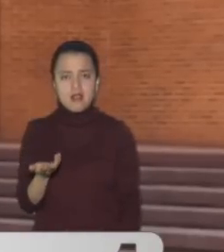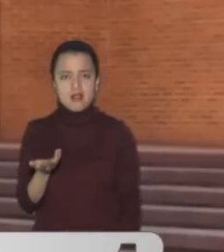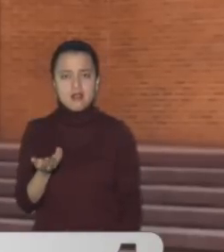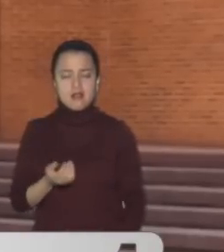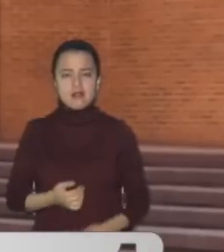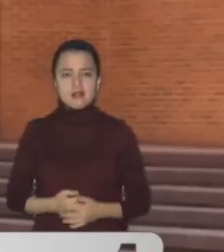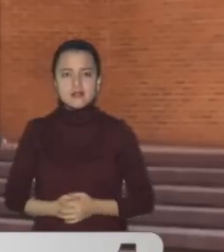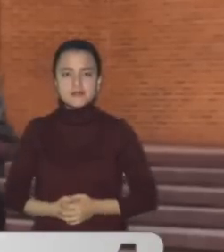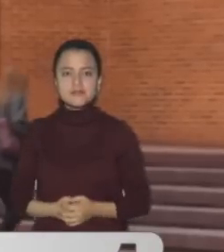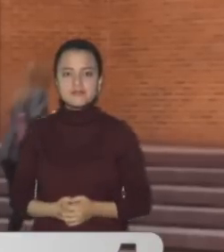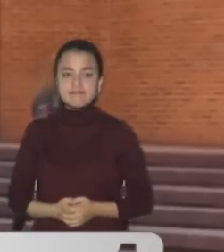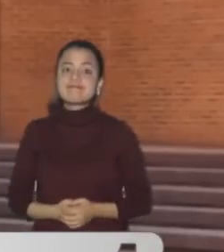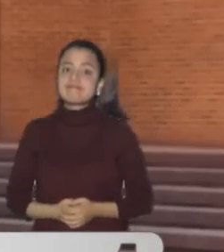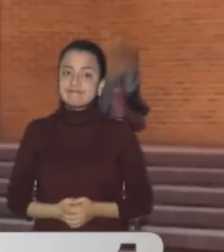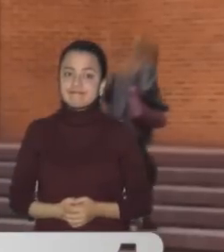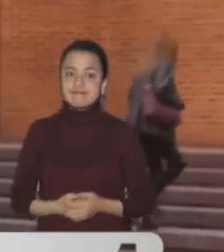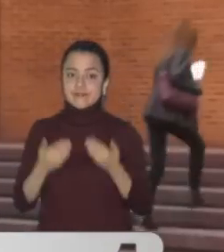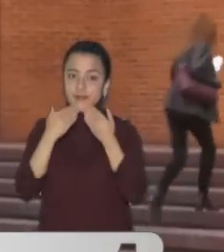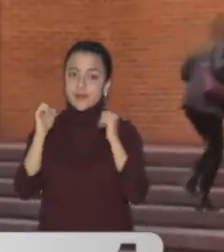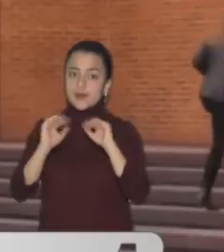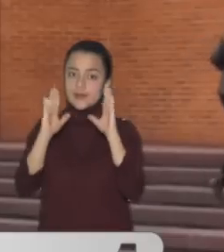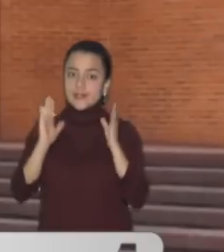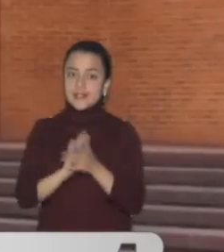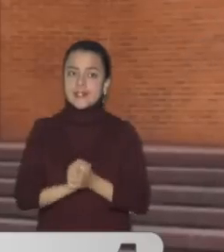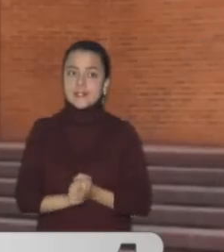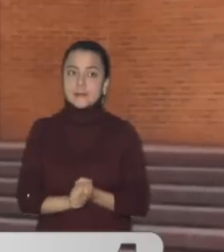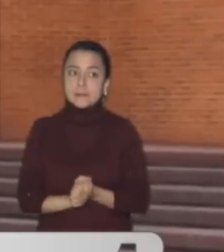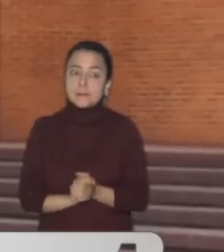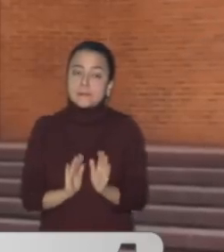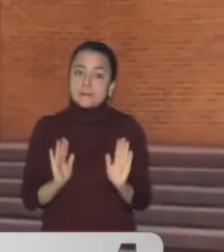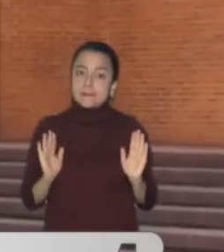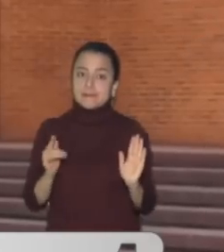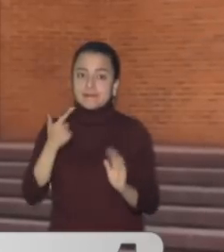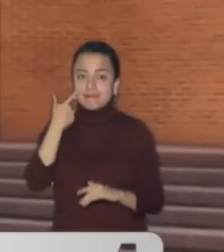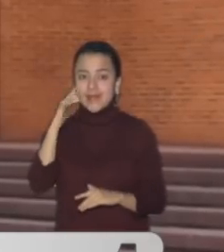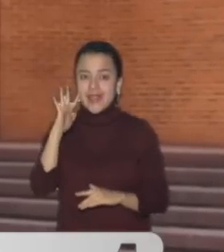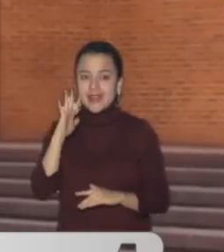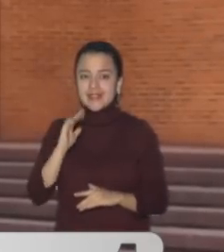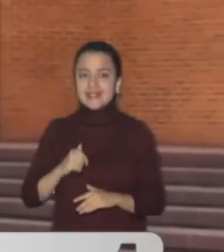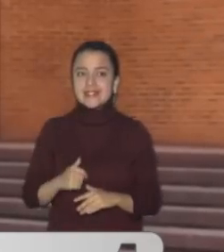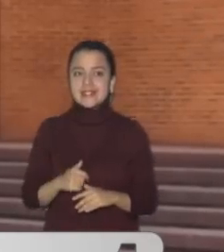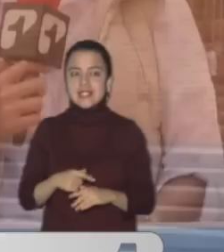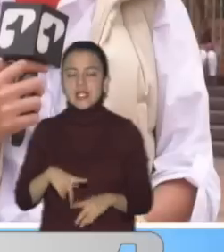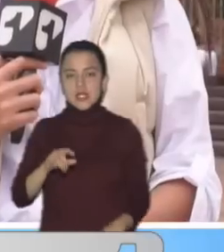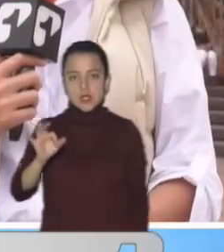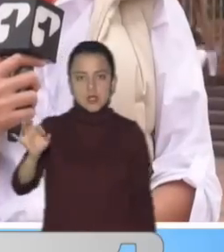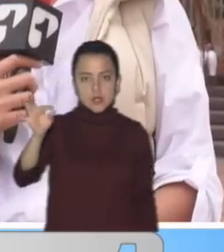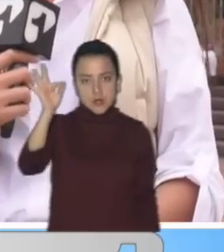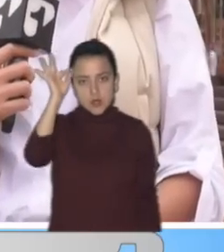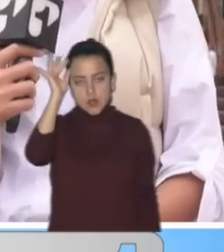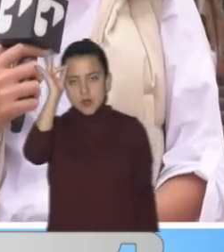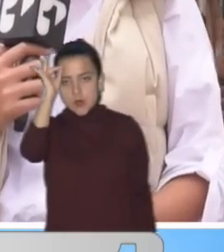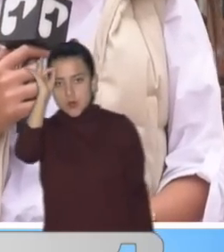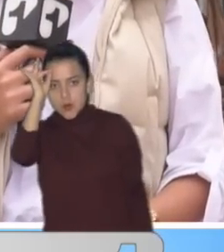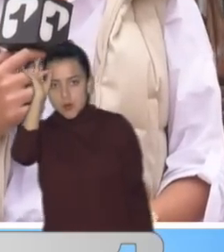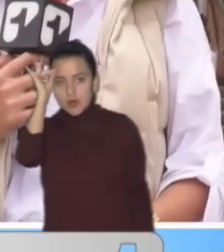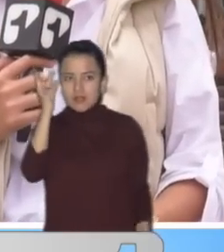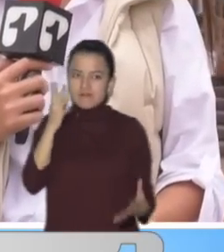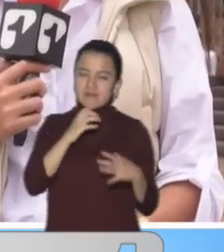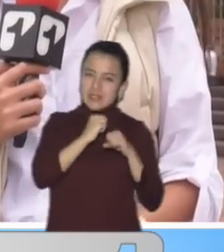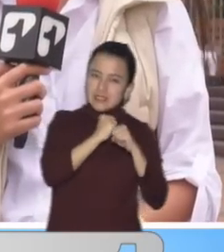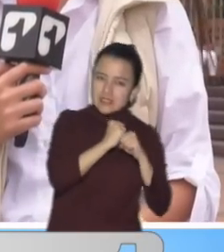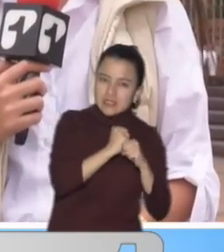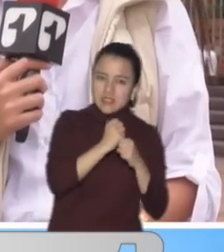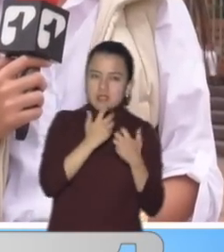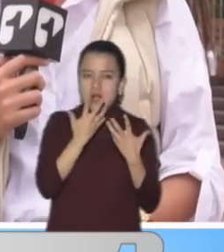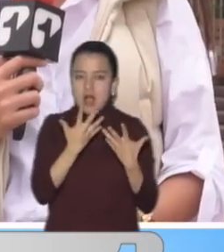Luisa, muy buenos días. Así es, esta persona que también al parecer presentaba problemas con la drogadicción fue capturado por la policía luego de haber